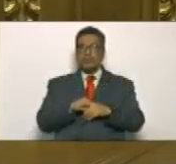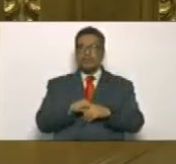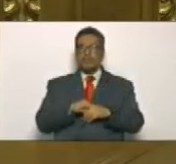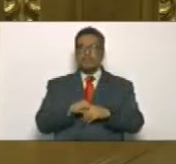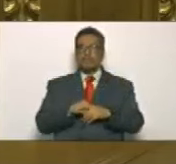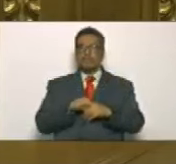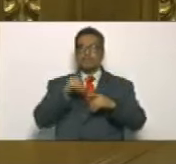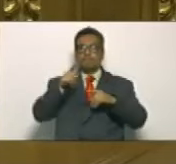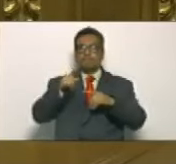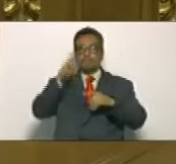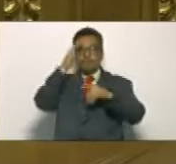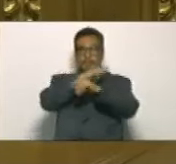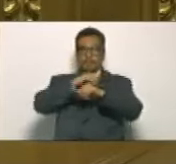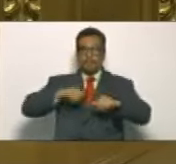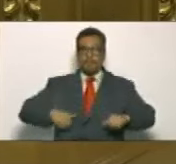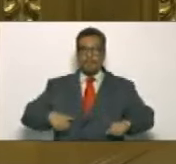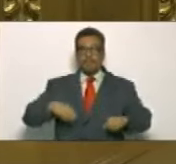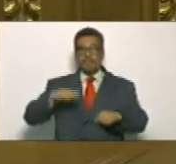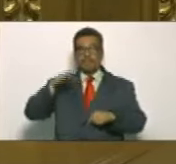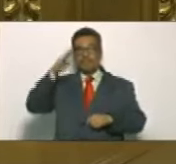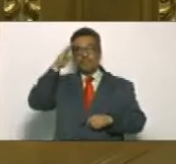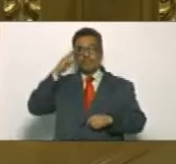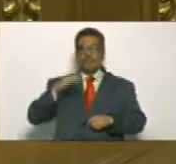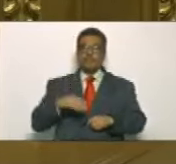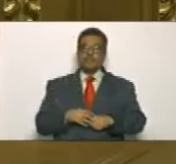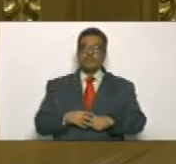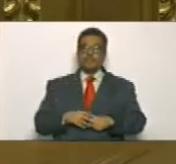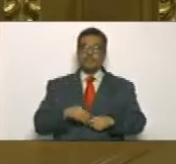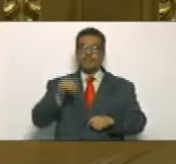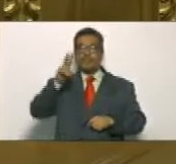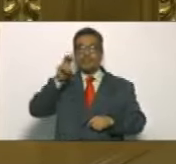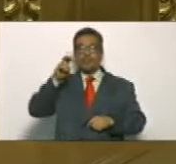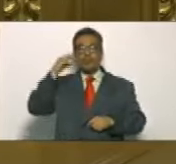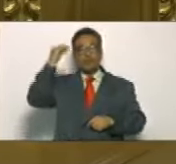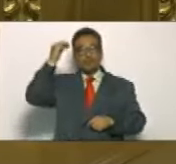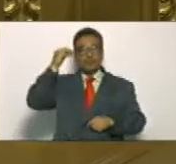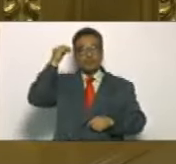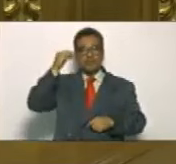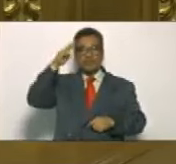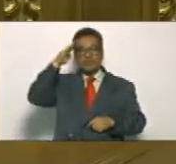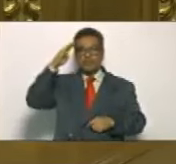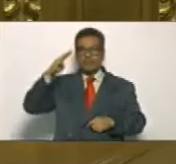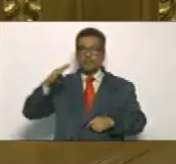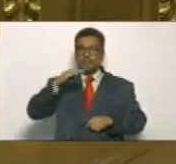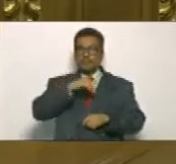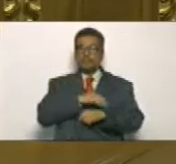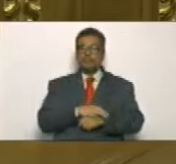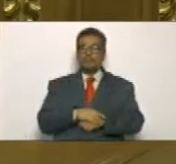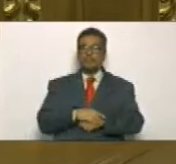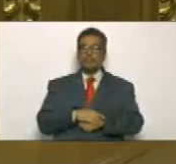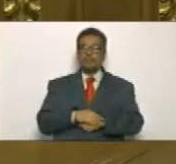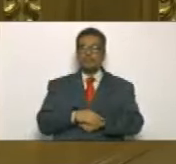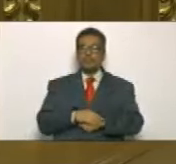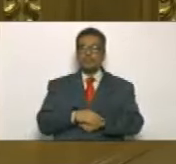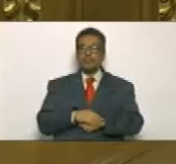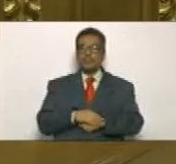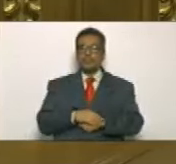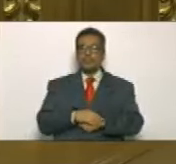la doctrina militar bolivariana, de un nuevo pensamiento militar, y es